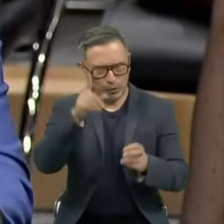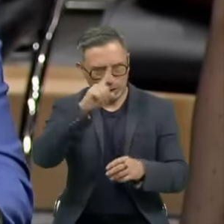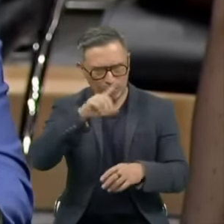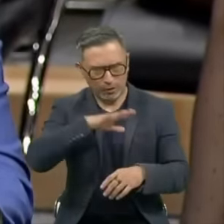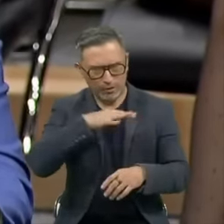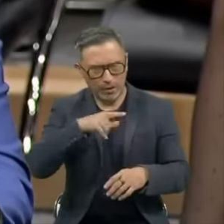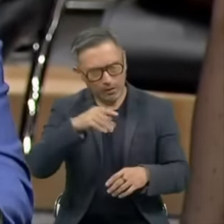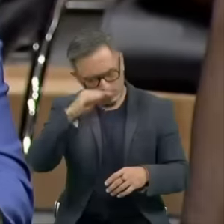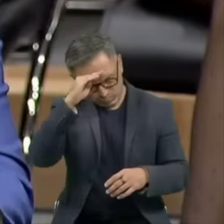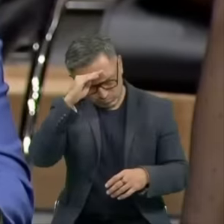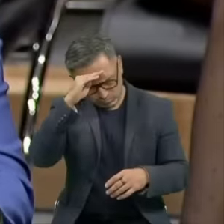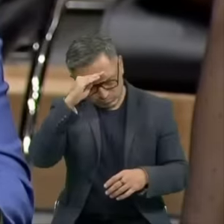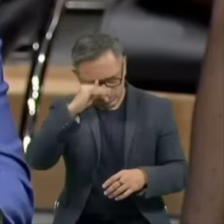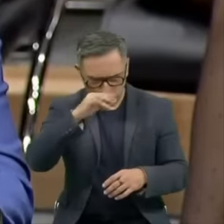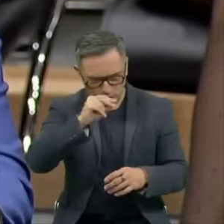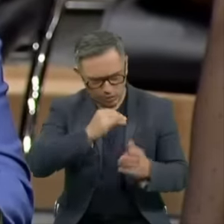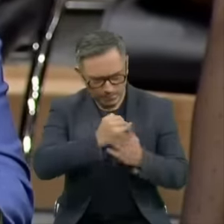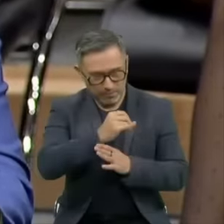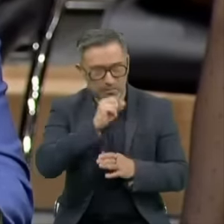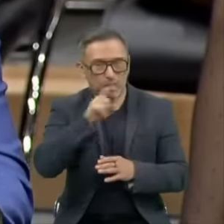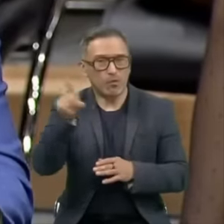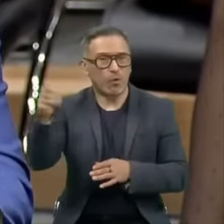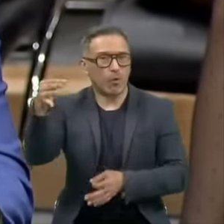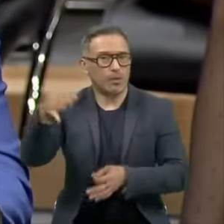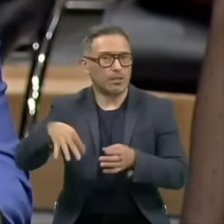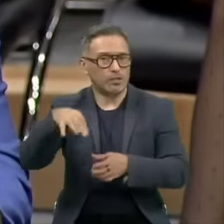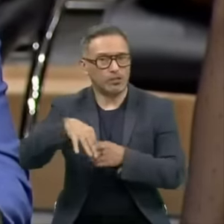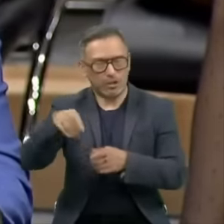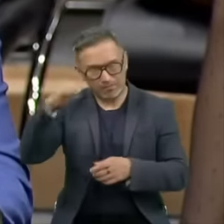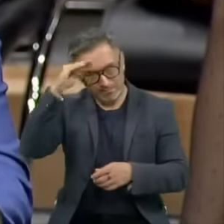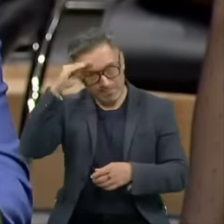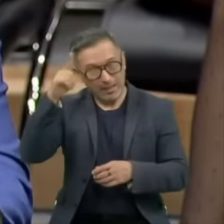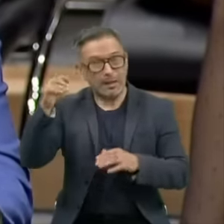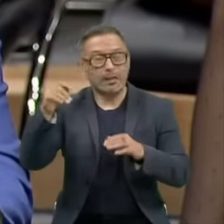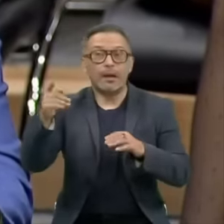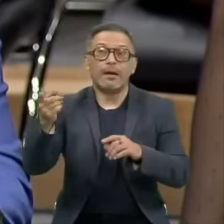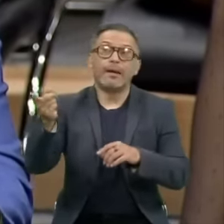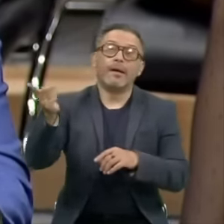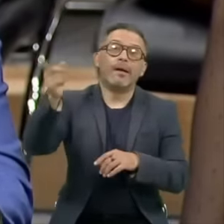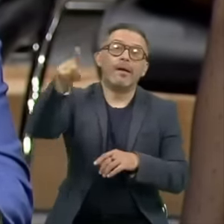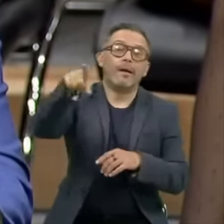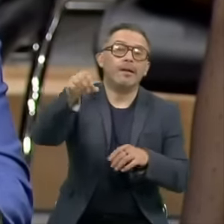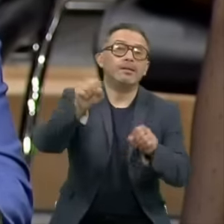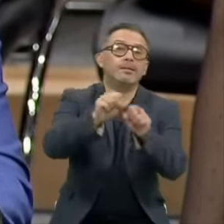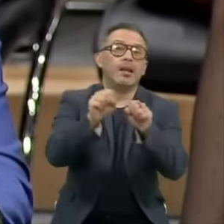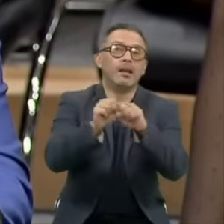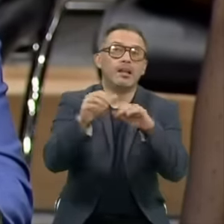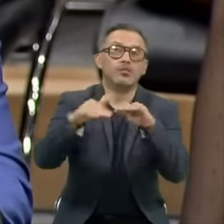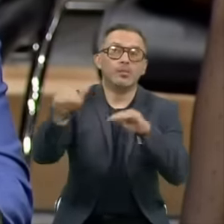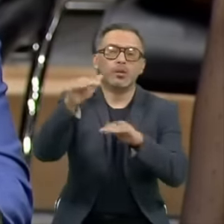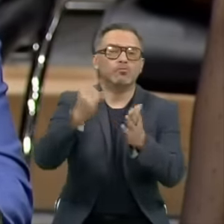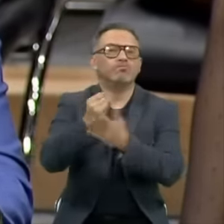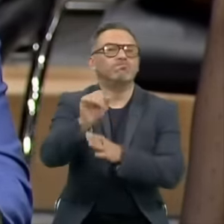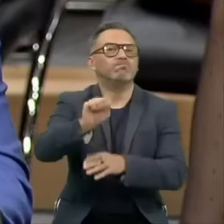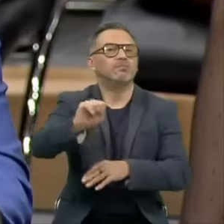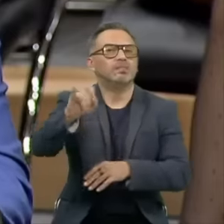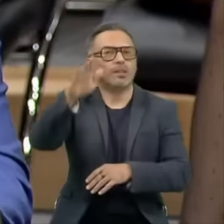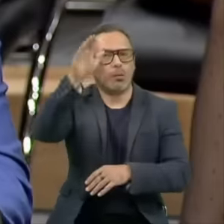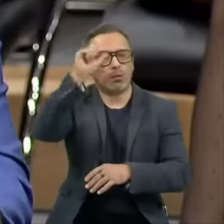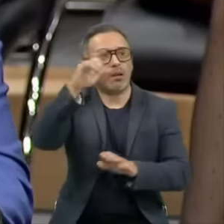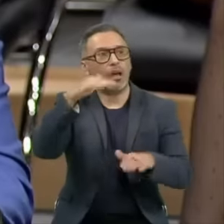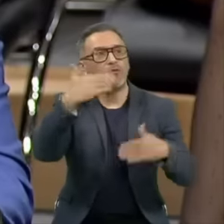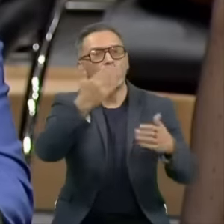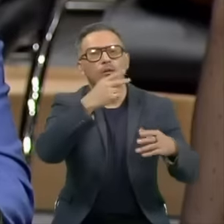autoridad jurisdiccional y que estas fueron confirmadas por la Sala Superior. Sin embargo, la discusión pública ha generado una